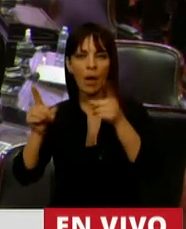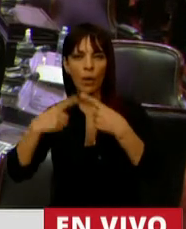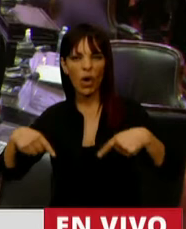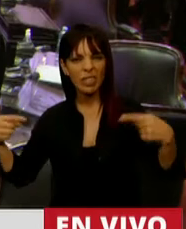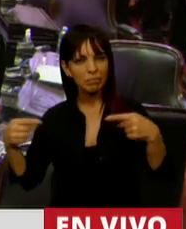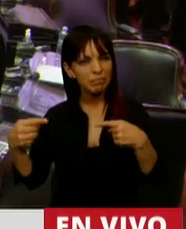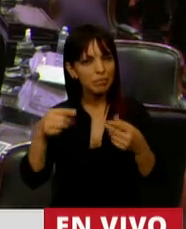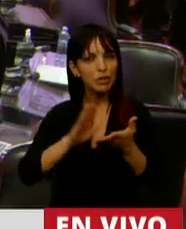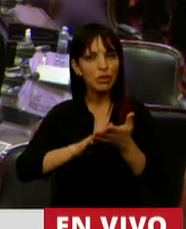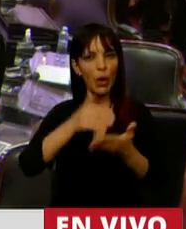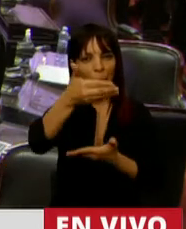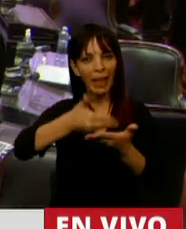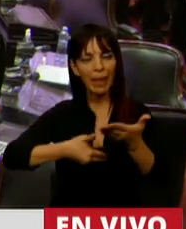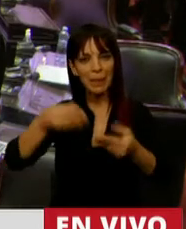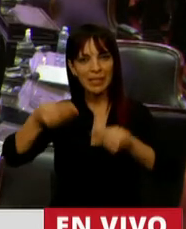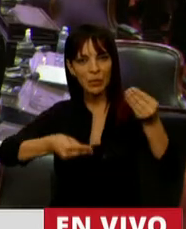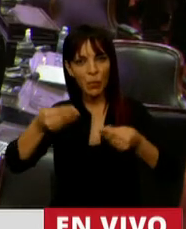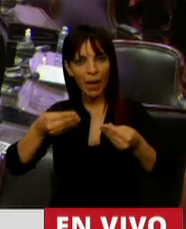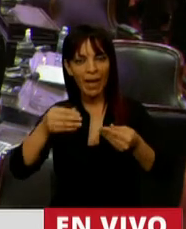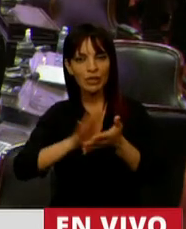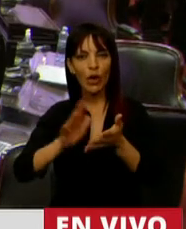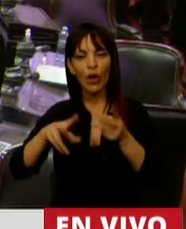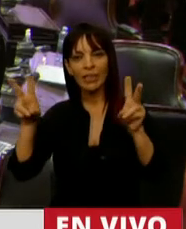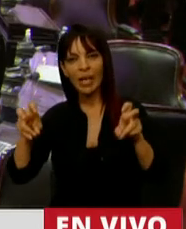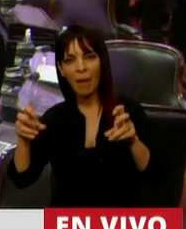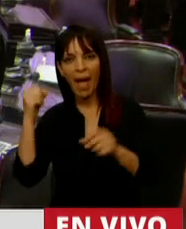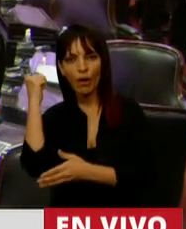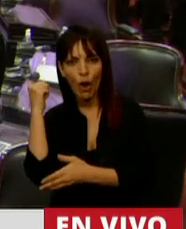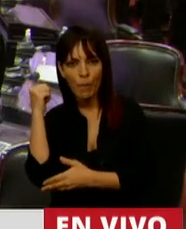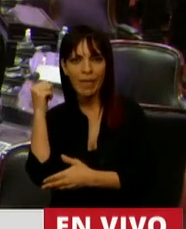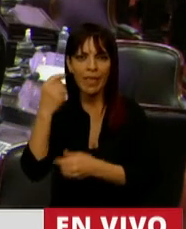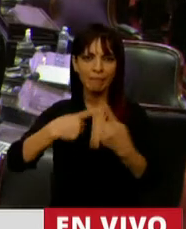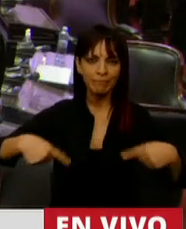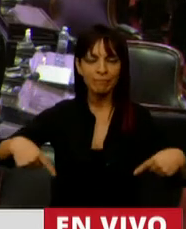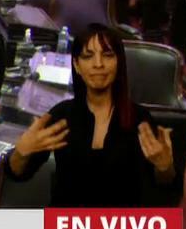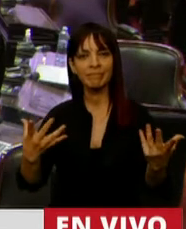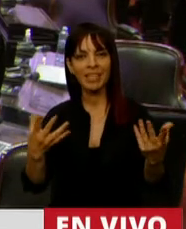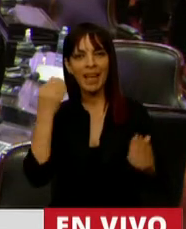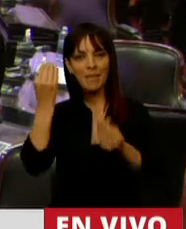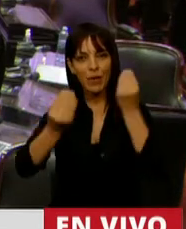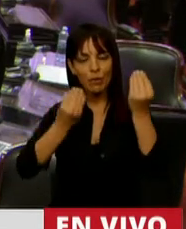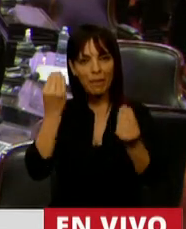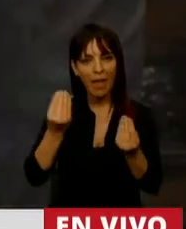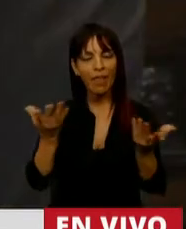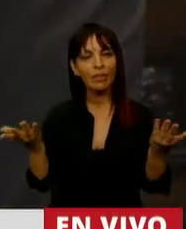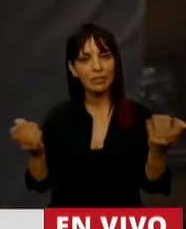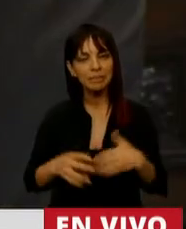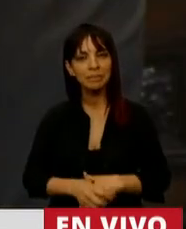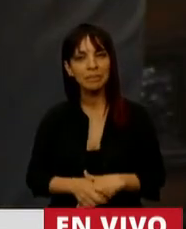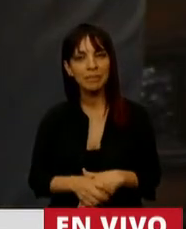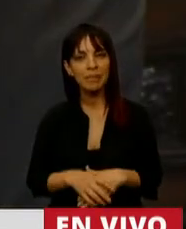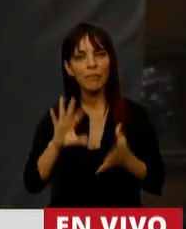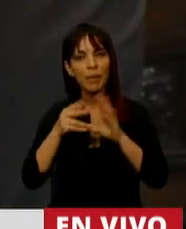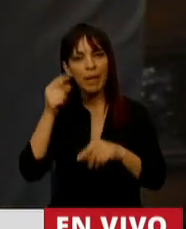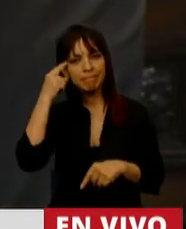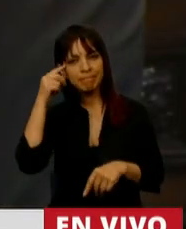este presupuesto en materia macroeconómica, las preocupaciones por la